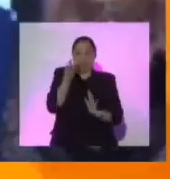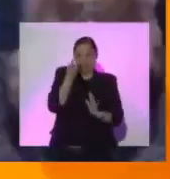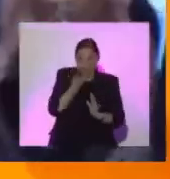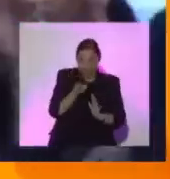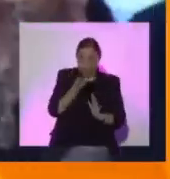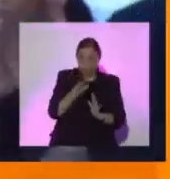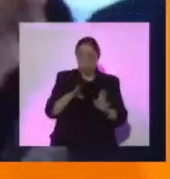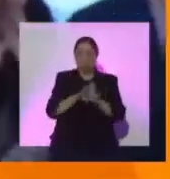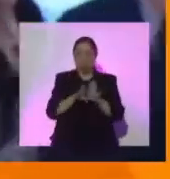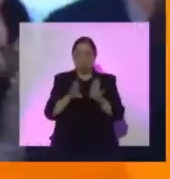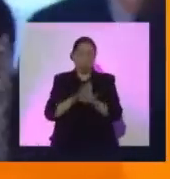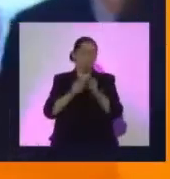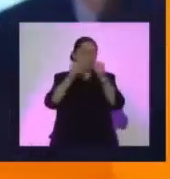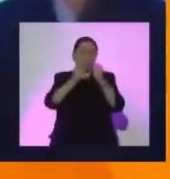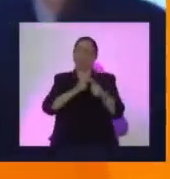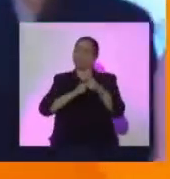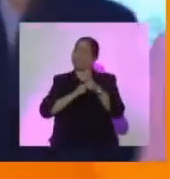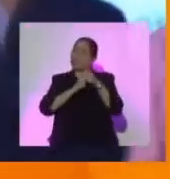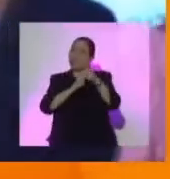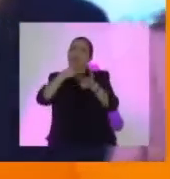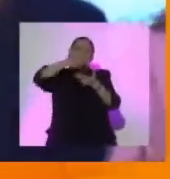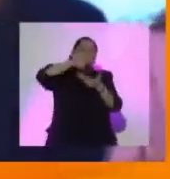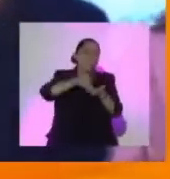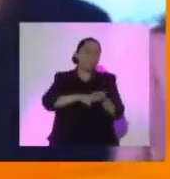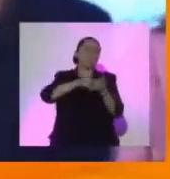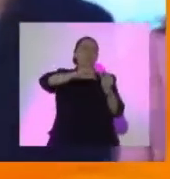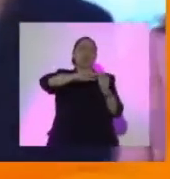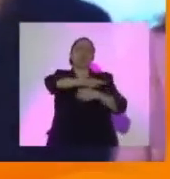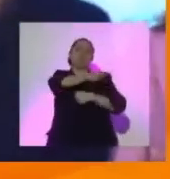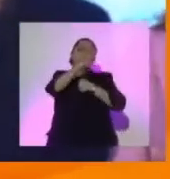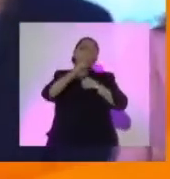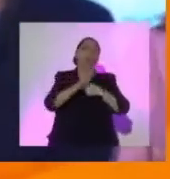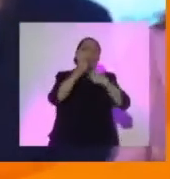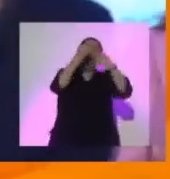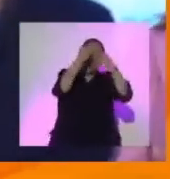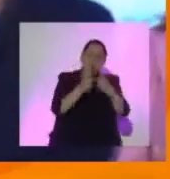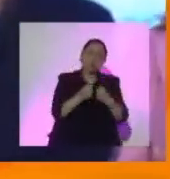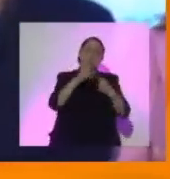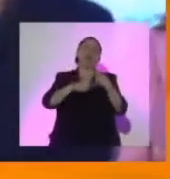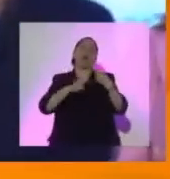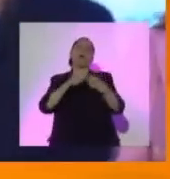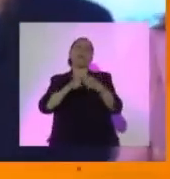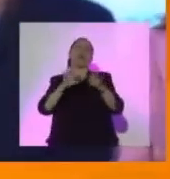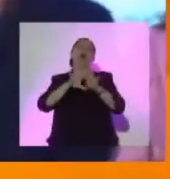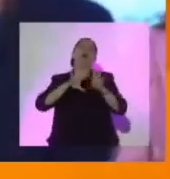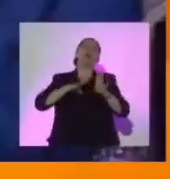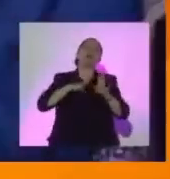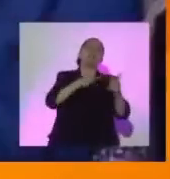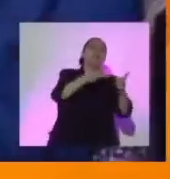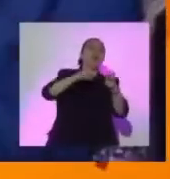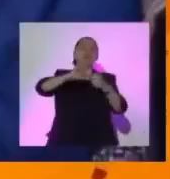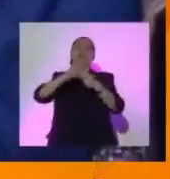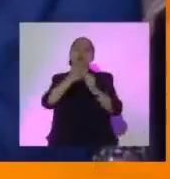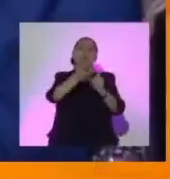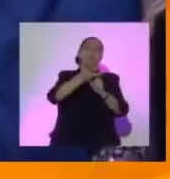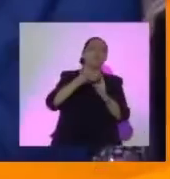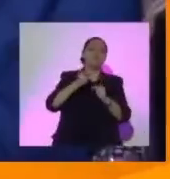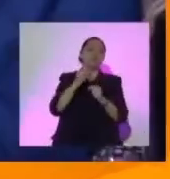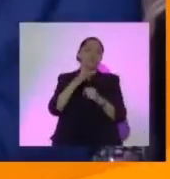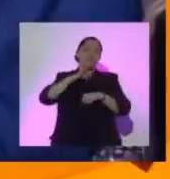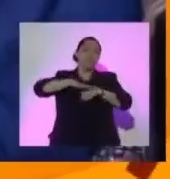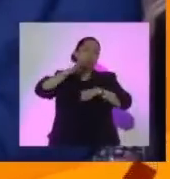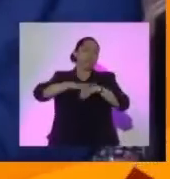plenamente a Pues a la iniciativa privada Fernando Gómez Mont tío